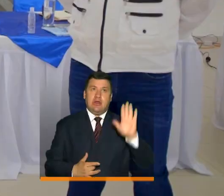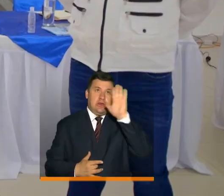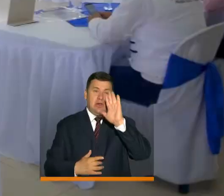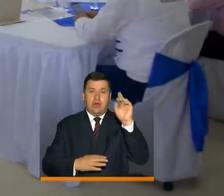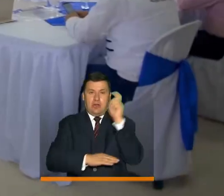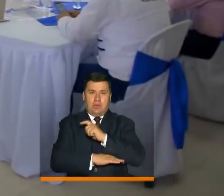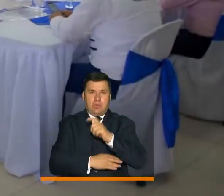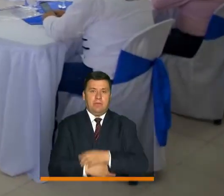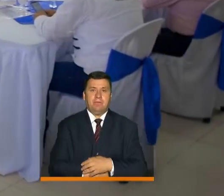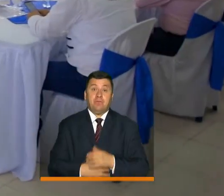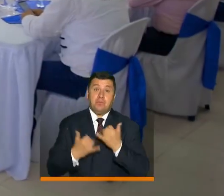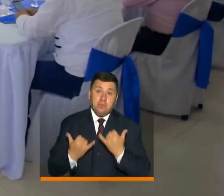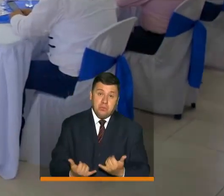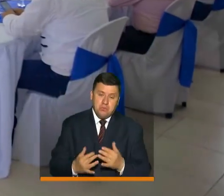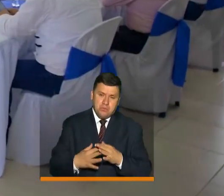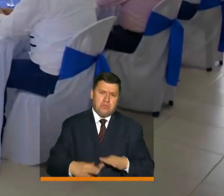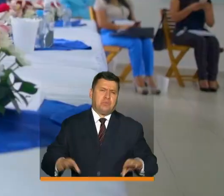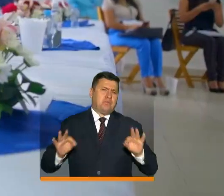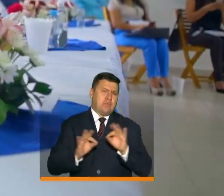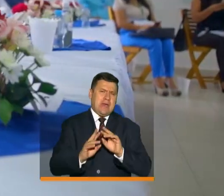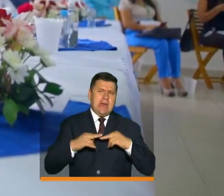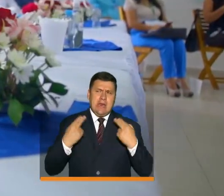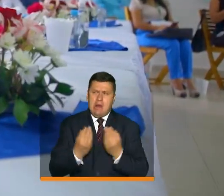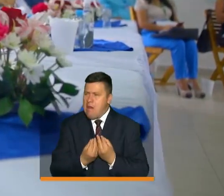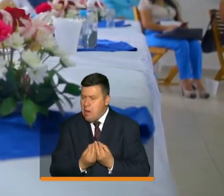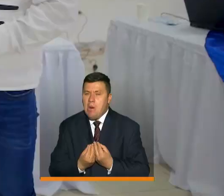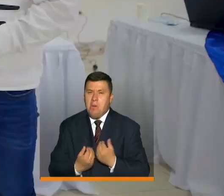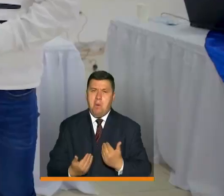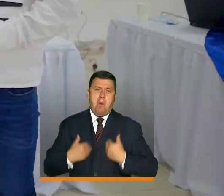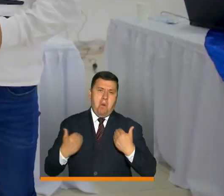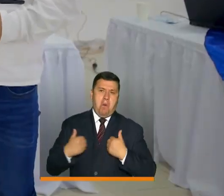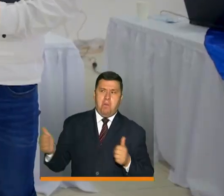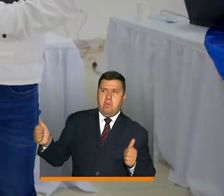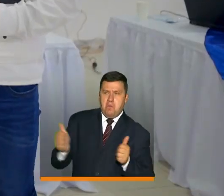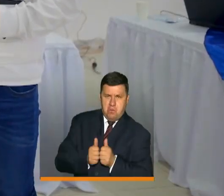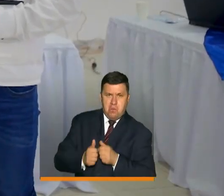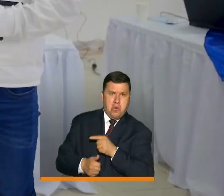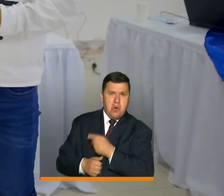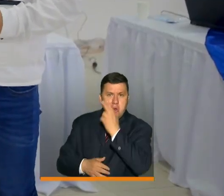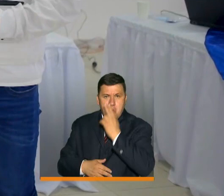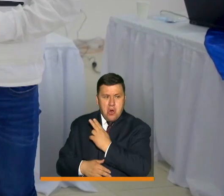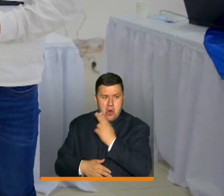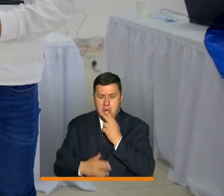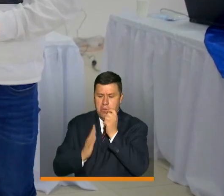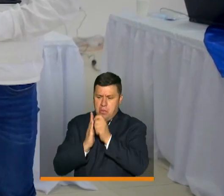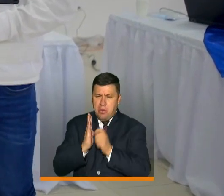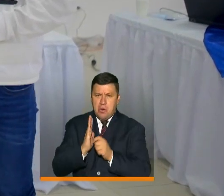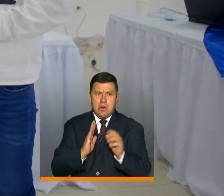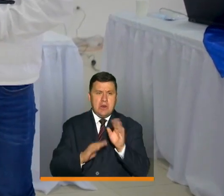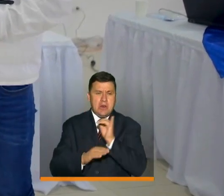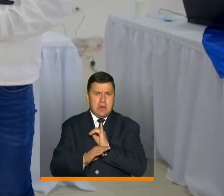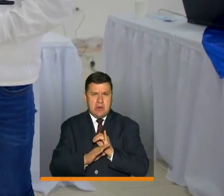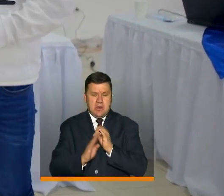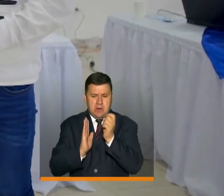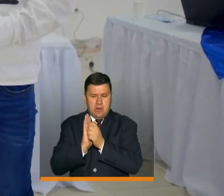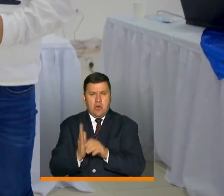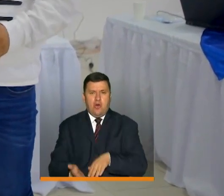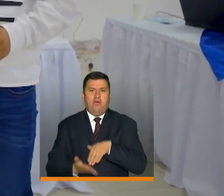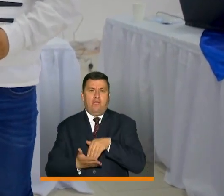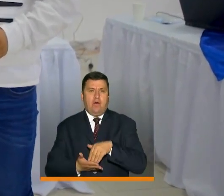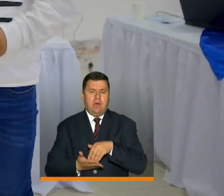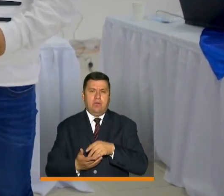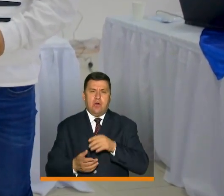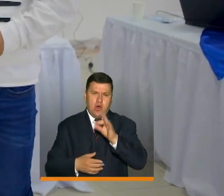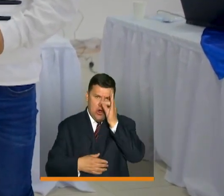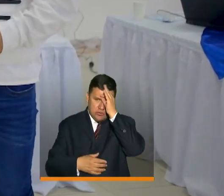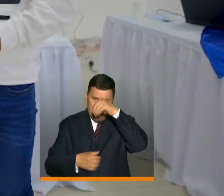del Putumayo. Hoy en esta importantísima reunión pues quedamos muy contentos con ese compromiso de toda la institucionalidad de fortalecer nuestra